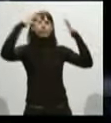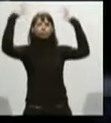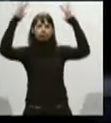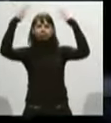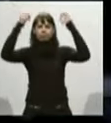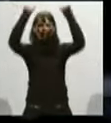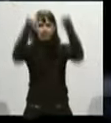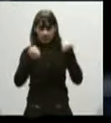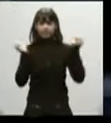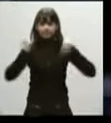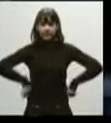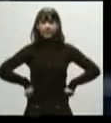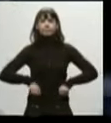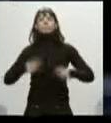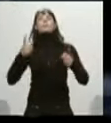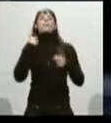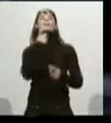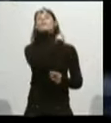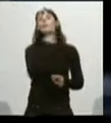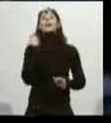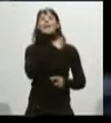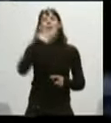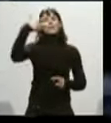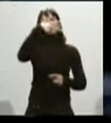saben, con un aplauso. Perfumería Charlie.